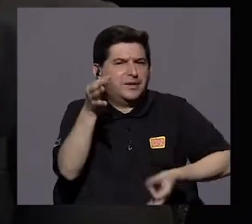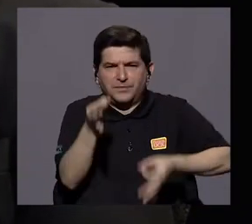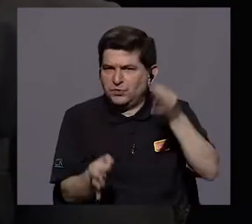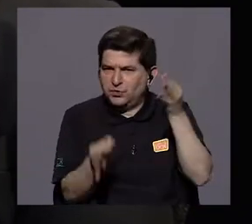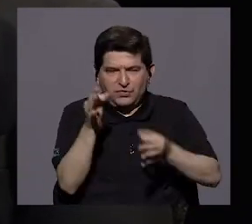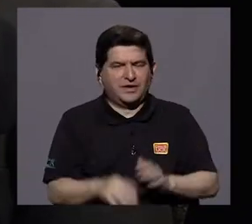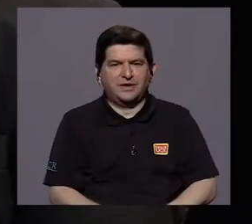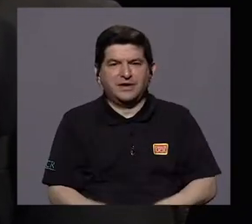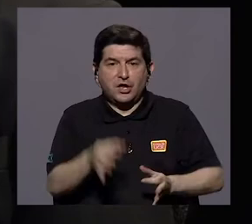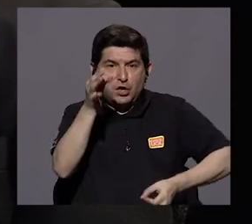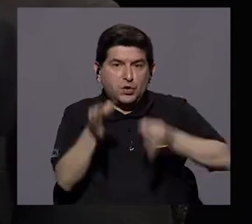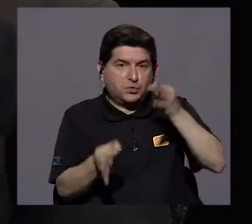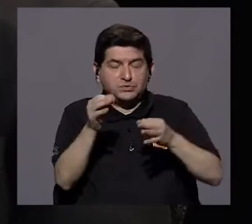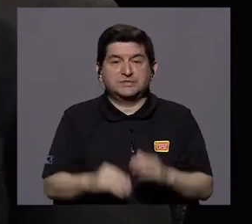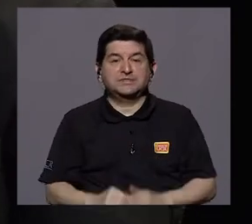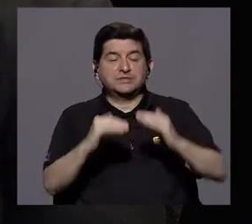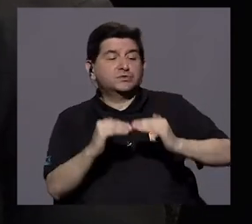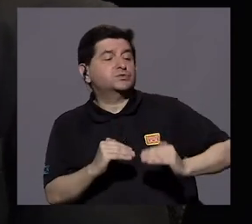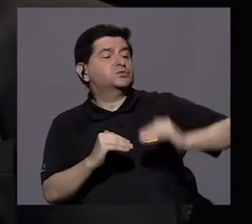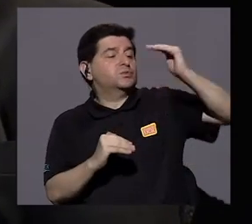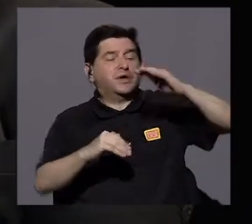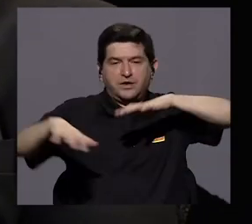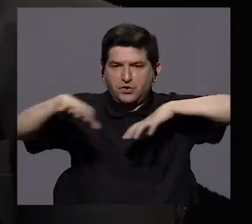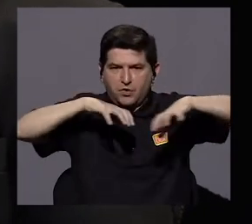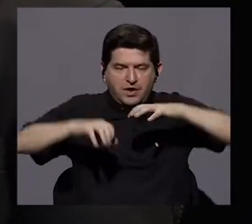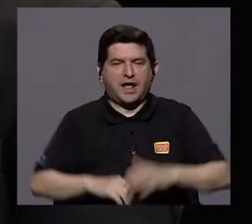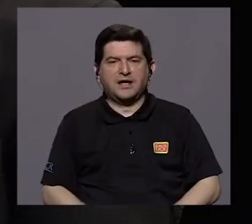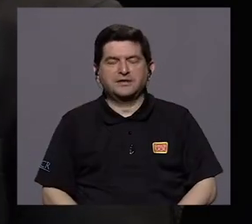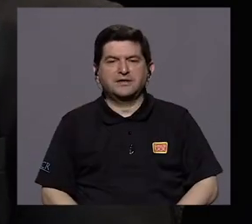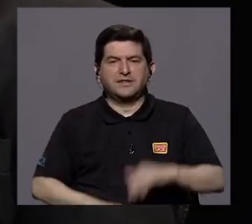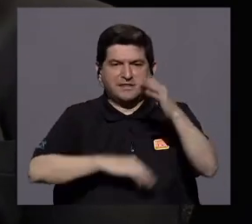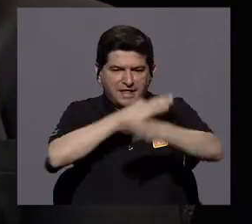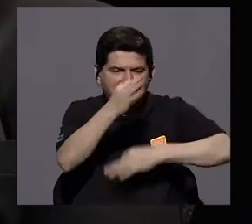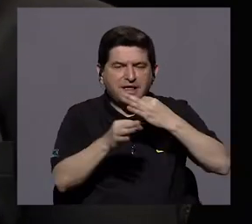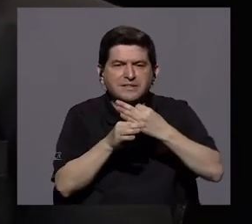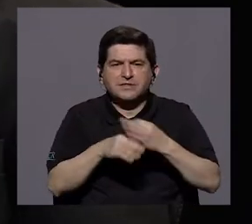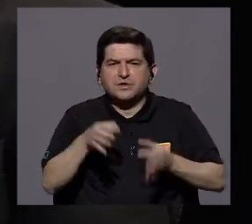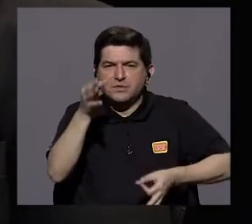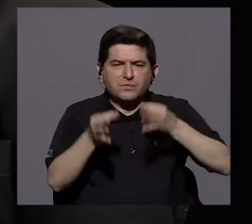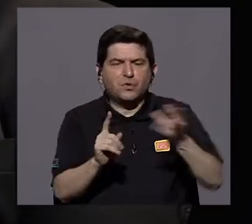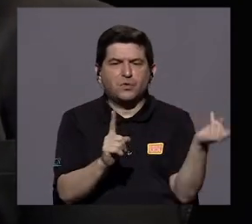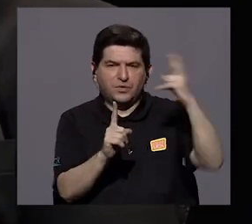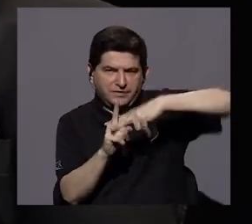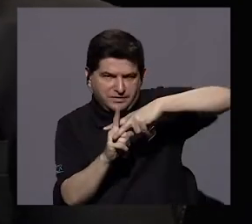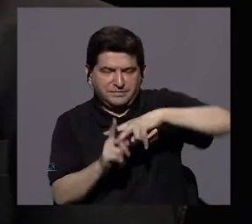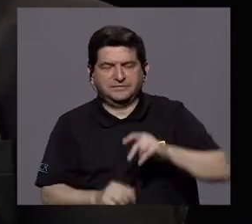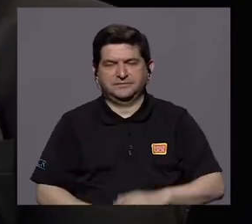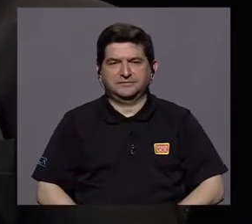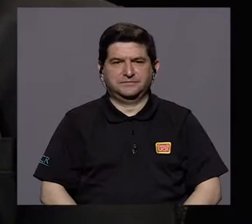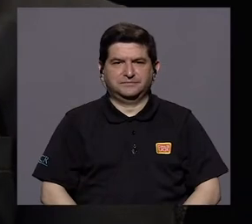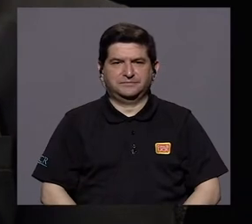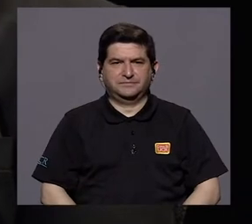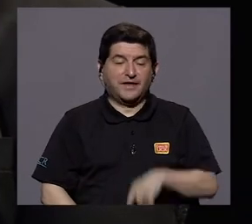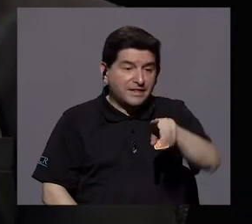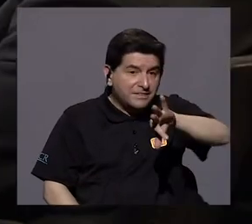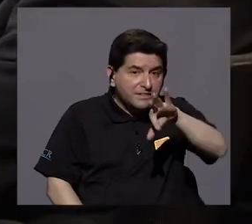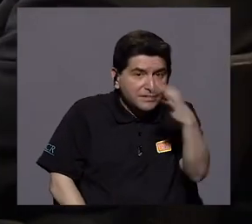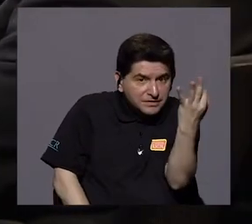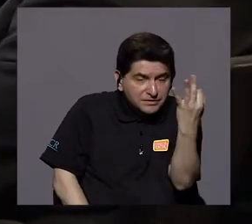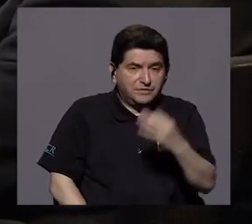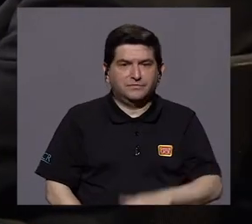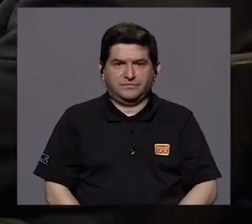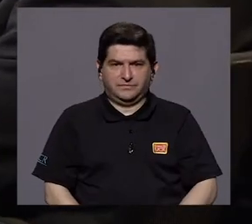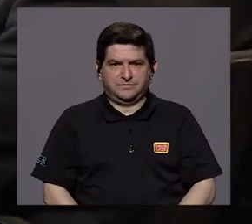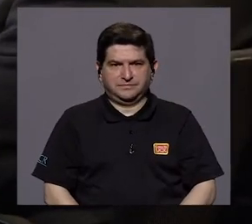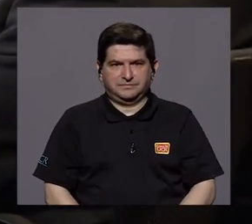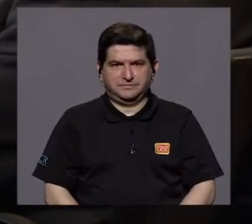Judicial. La justicia es algo más que la actividad jurisdiccional del Poder Judicial. Y así